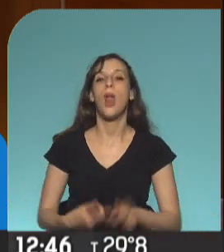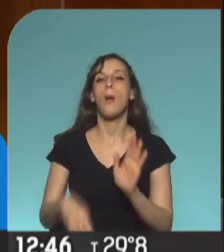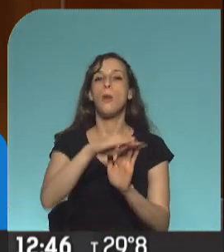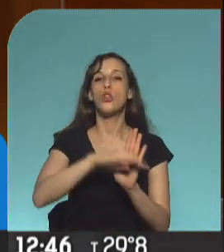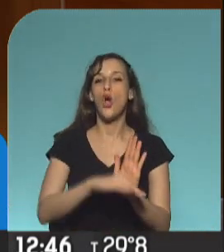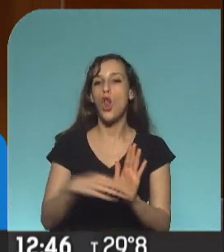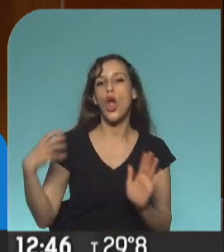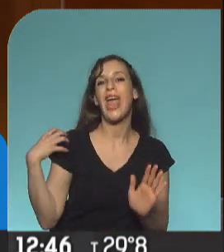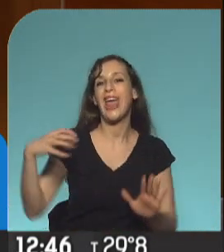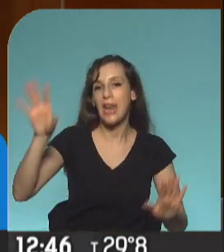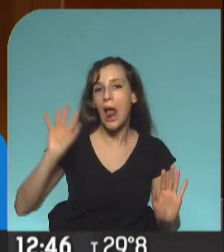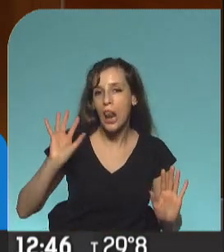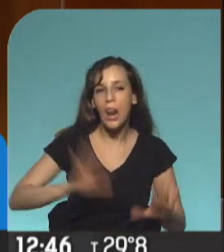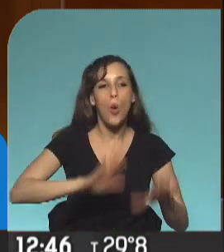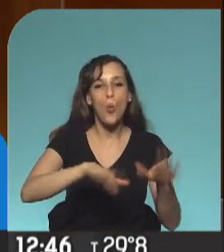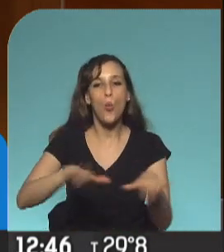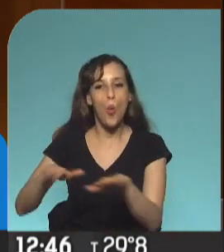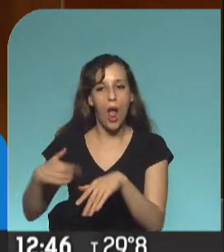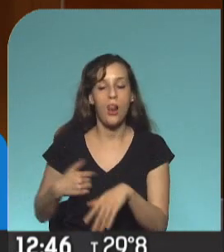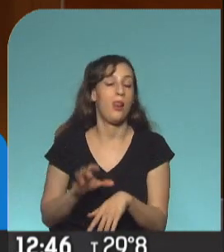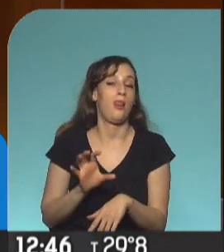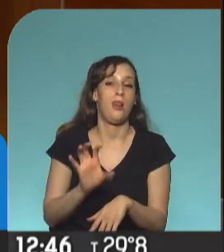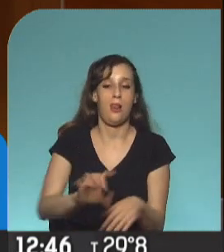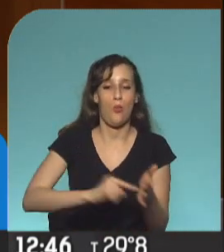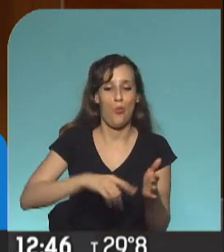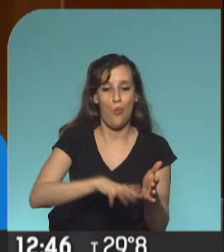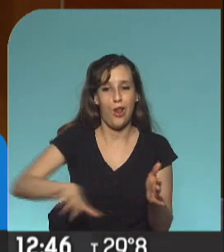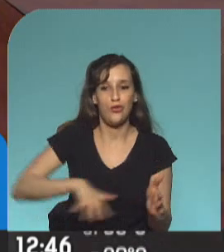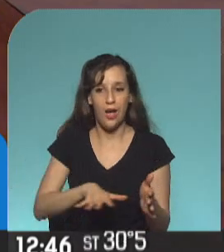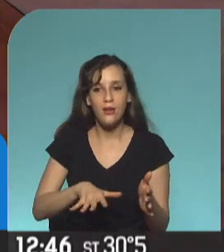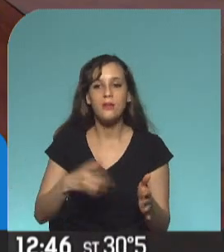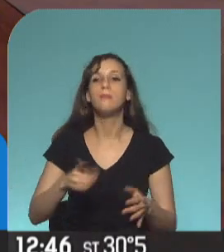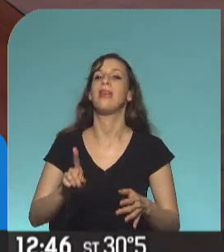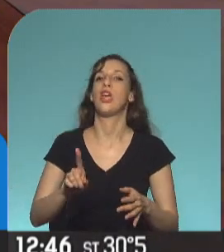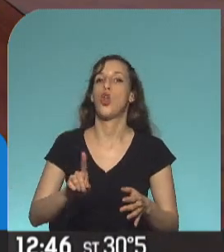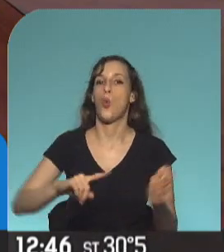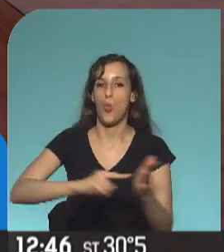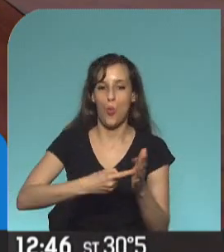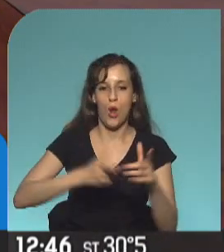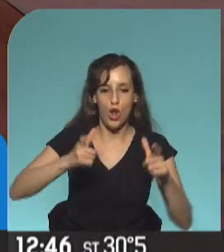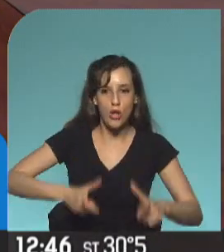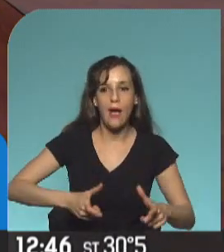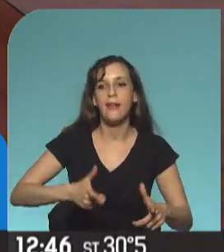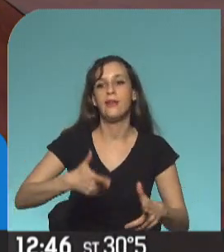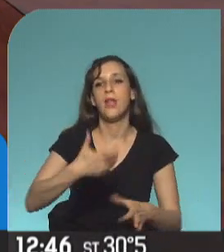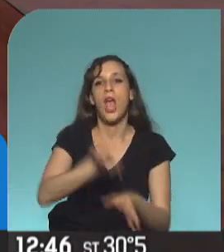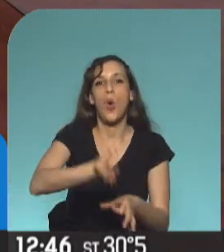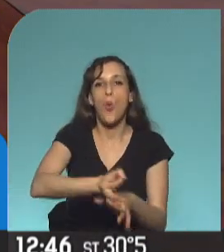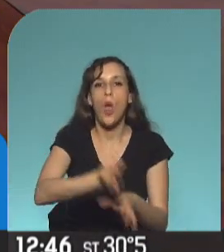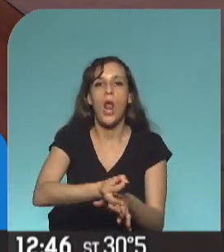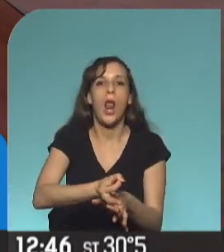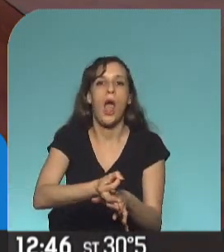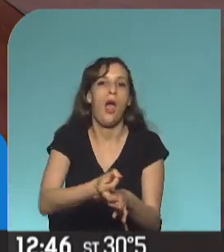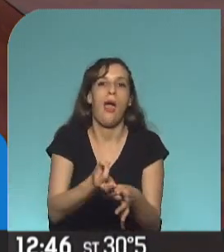en la provincia de Buenos Aires, pero que además la provincia de Buenos Aires precisamente tiene particularidades de escuelas en el Delta, escuelas totalmente, rurales, escuelas totalmente